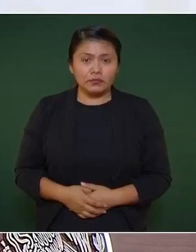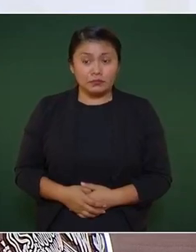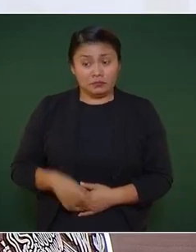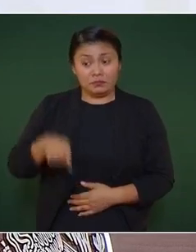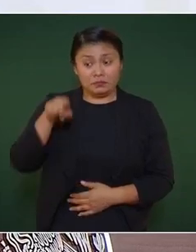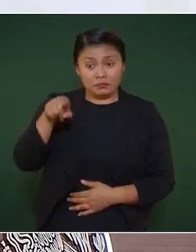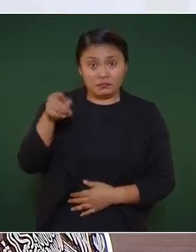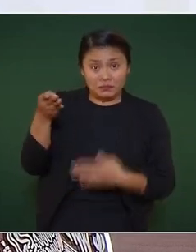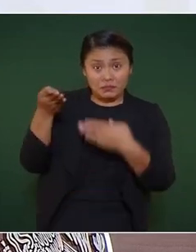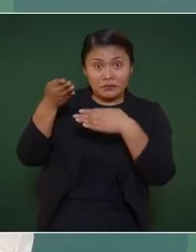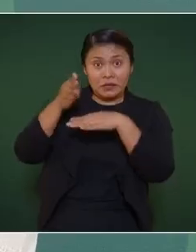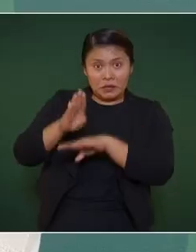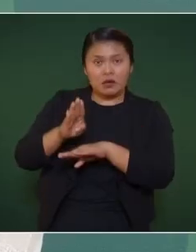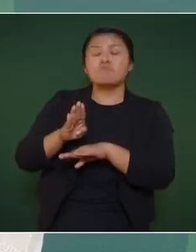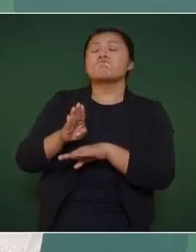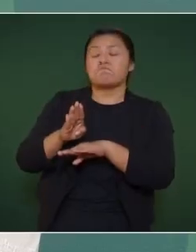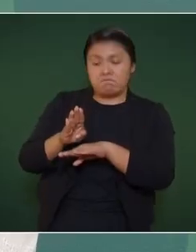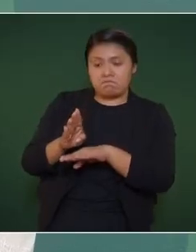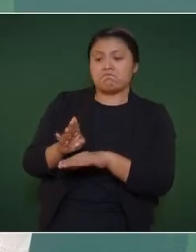autónomos y